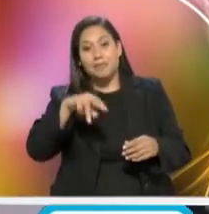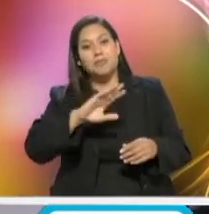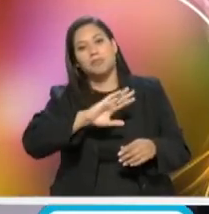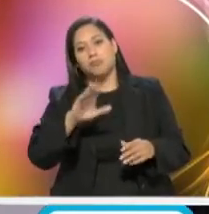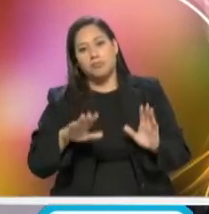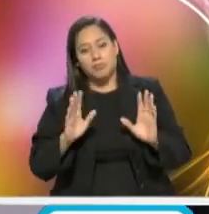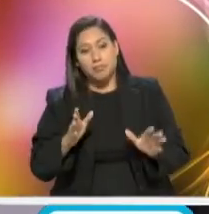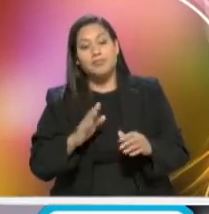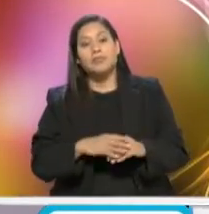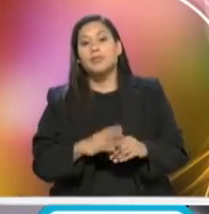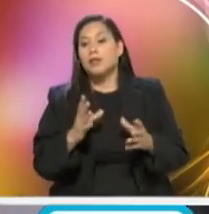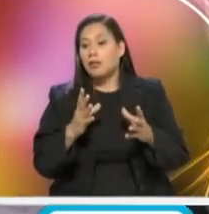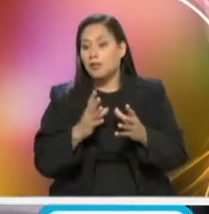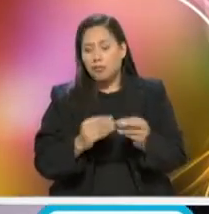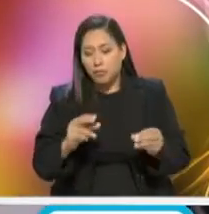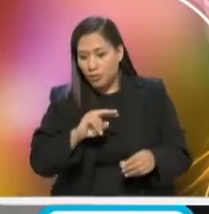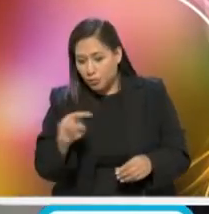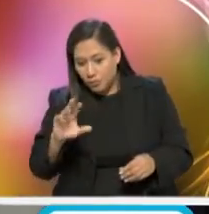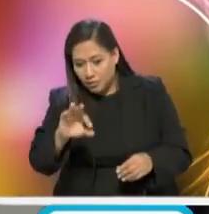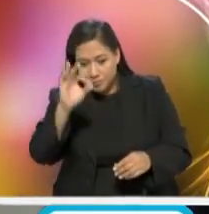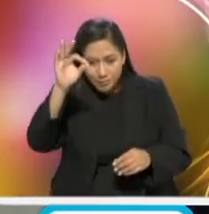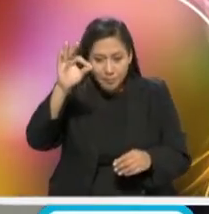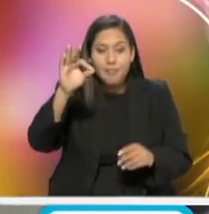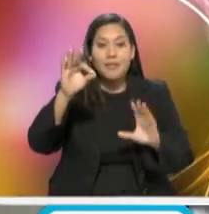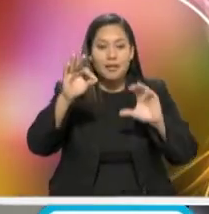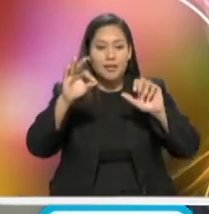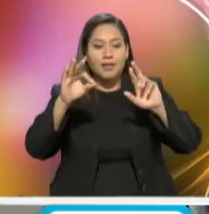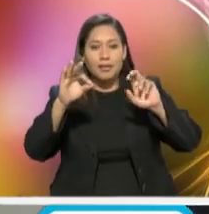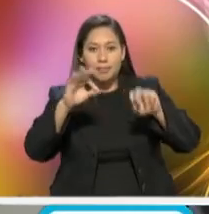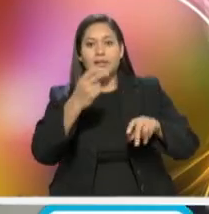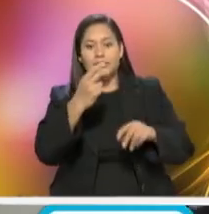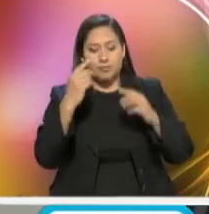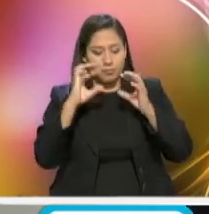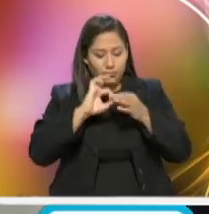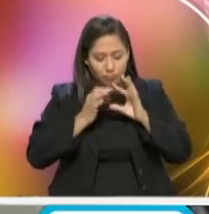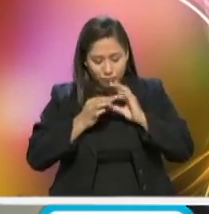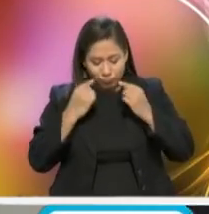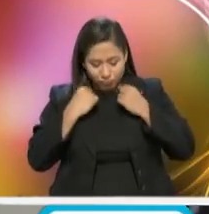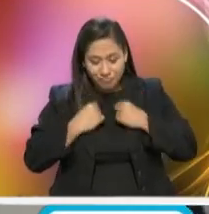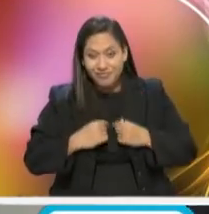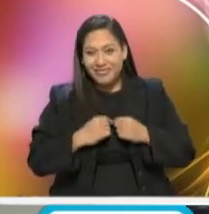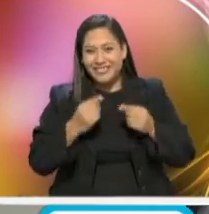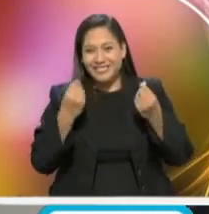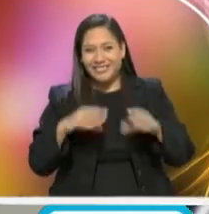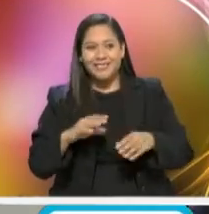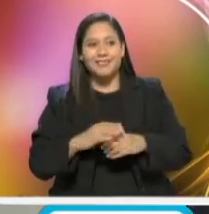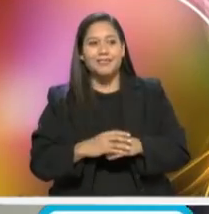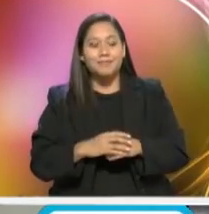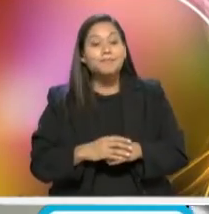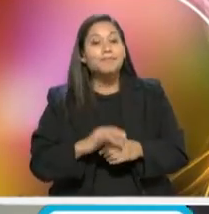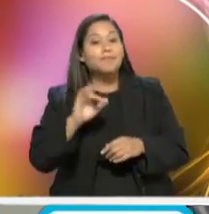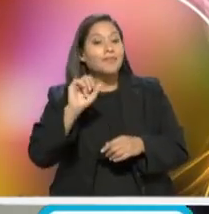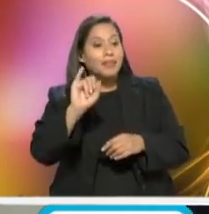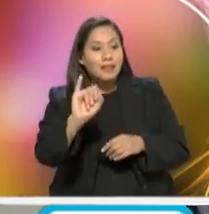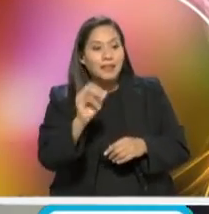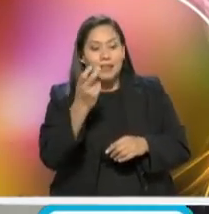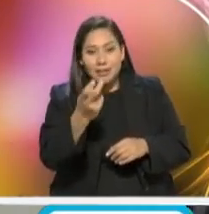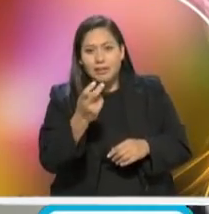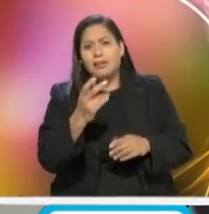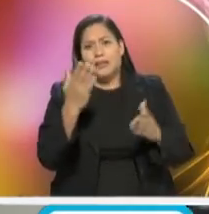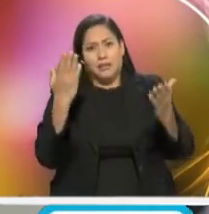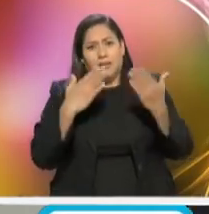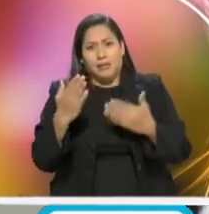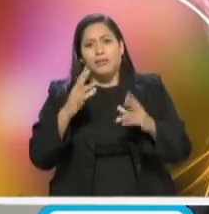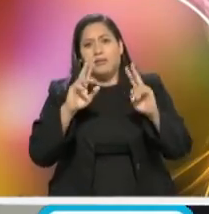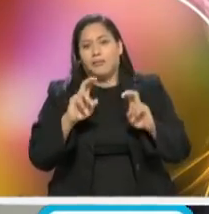y no, ya Carmen, y no apareció en la cadena. Pero queda el recuerdo de Carmen y de la cadena, eso sí. Sí, se queda bailando. Sí, estos